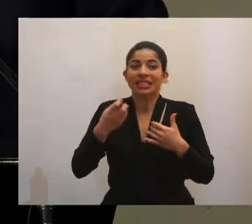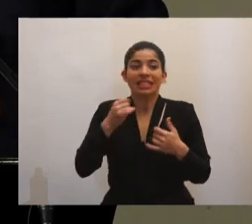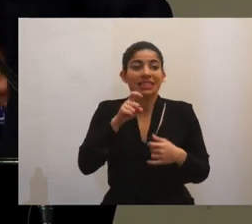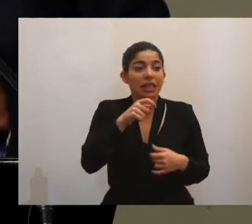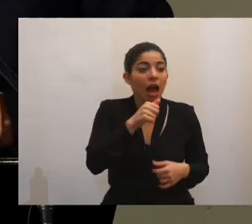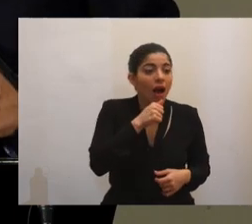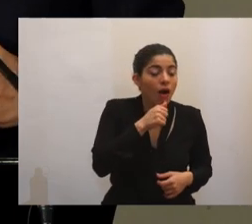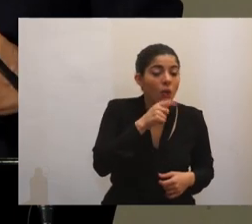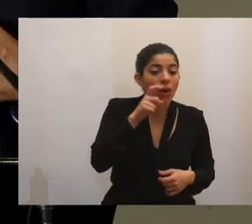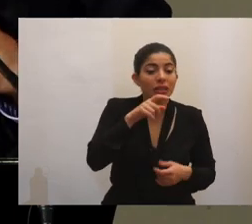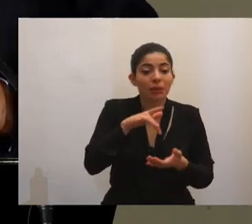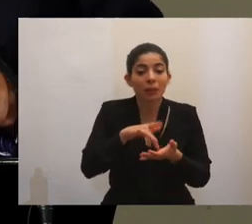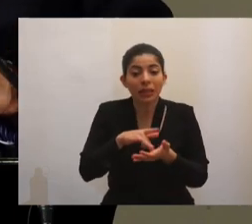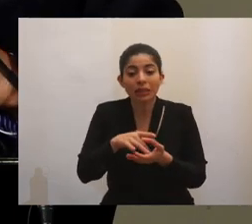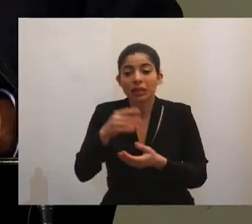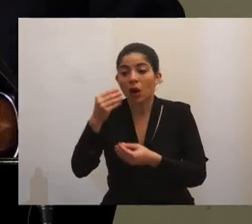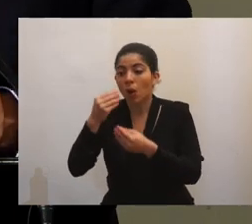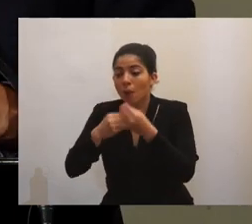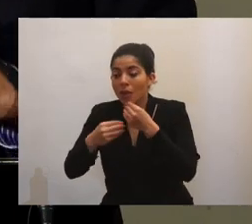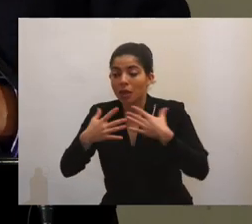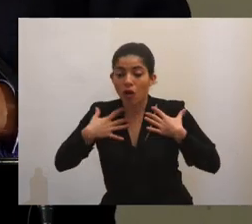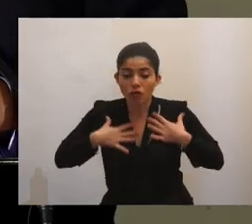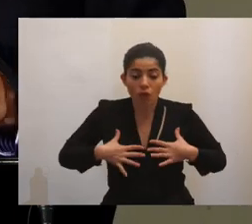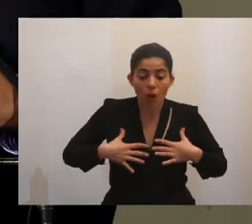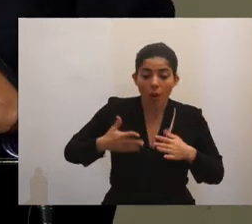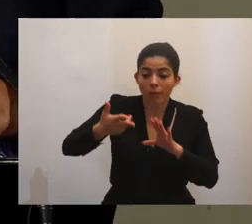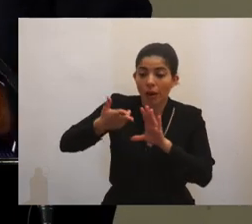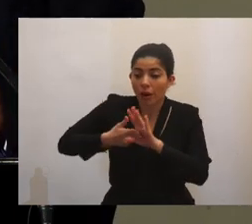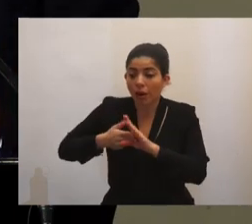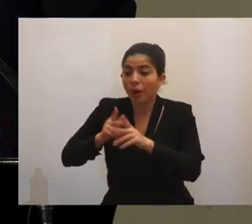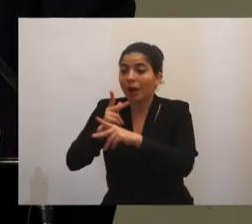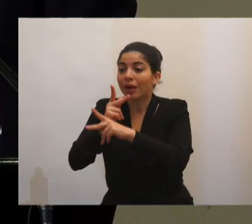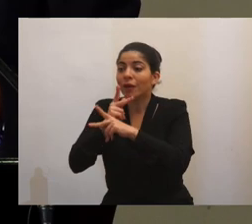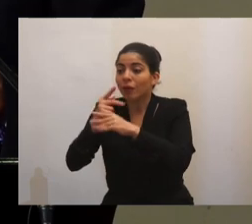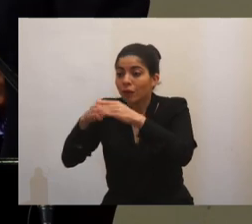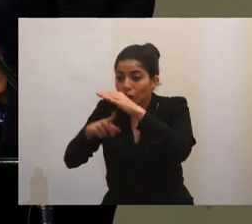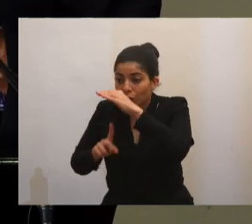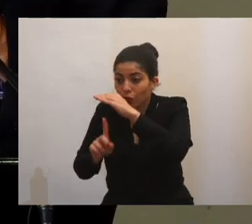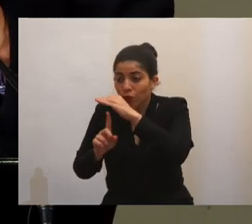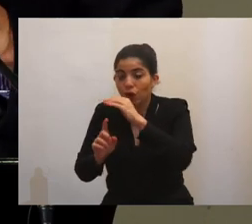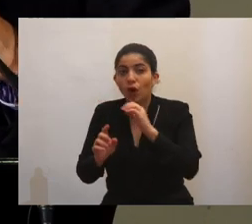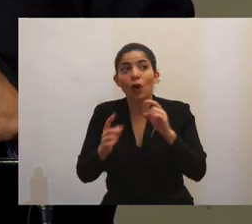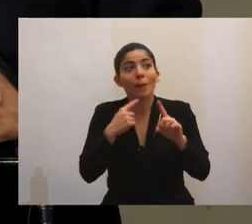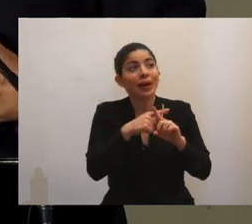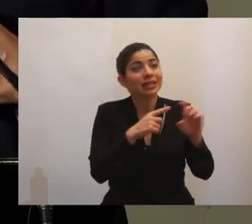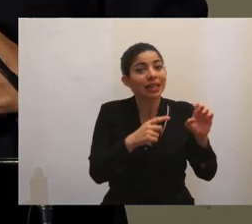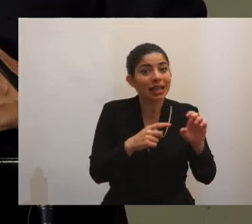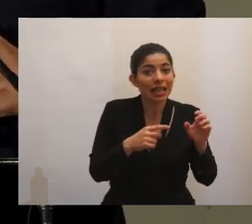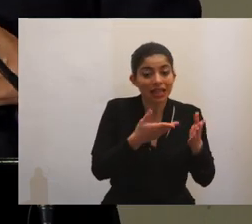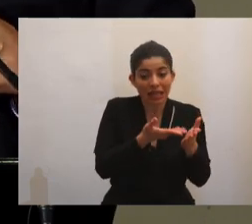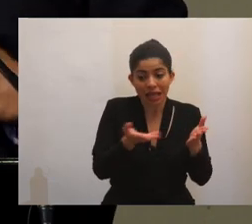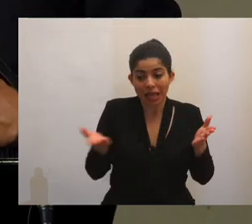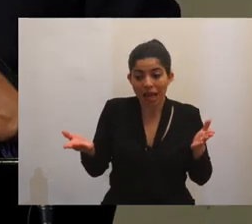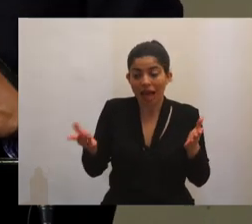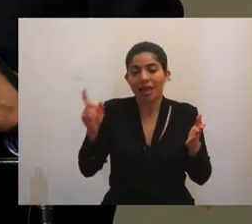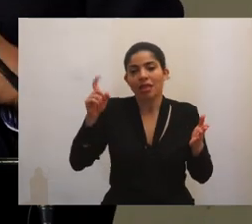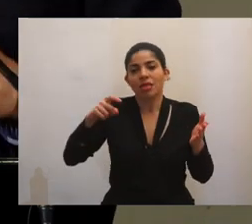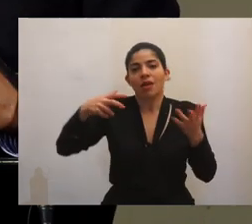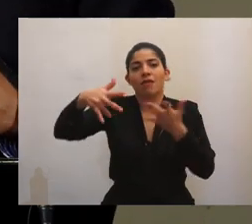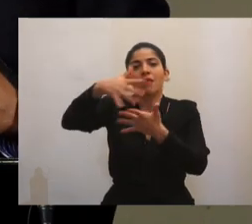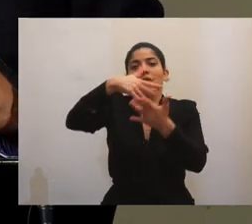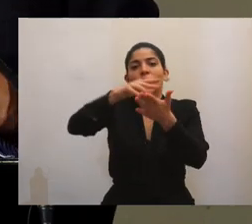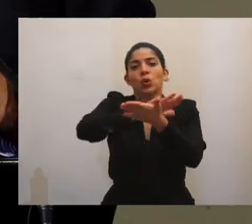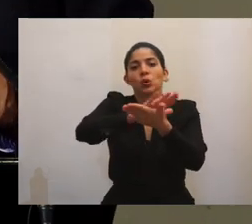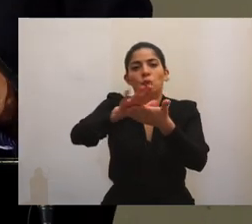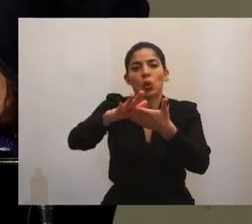alimentos, medicamentos, ropa, combustibles, refugio y energía, es necesario que los ecosistemas estén íntegros,